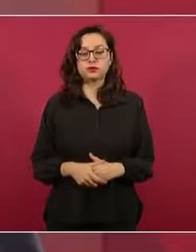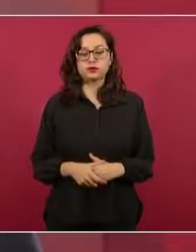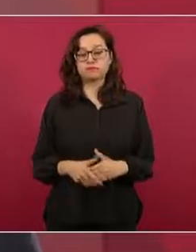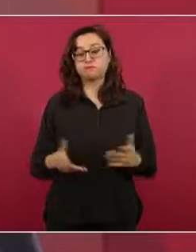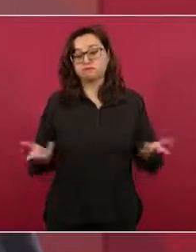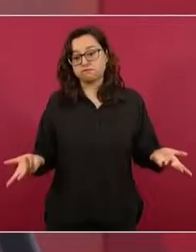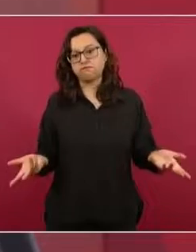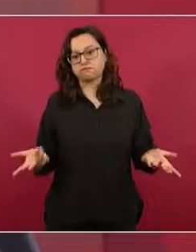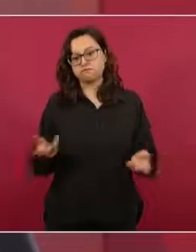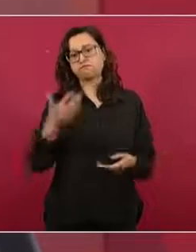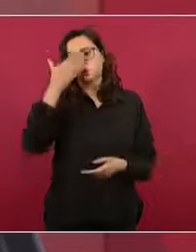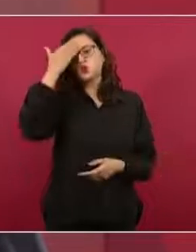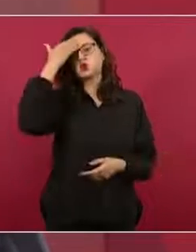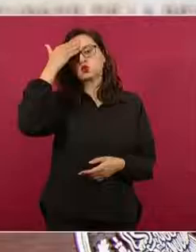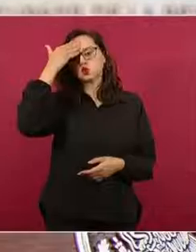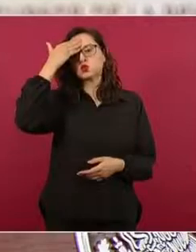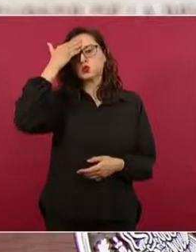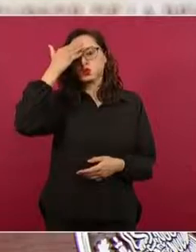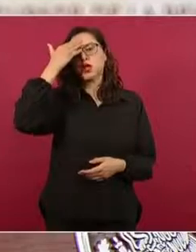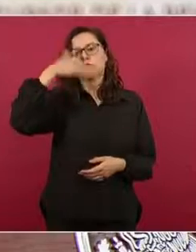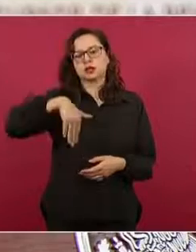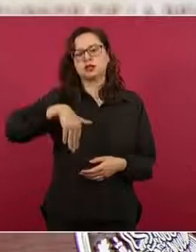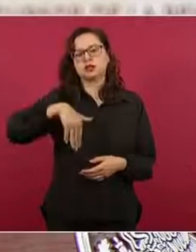provoca en